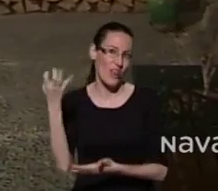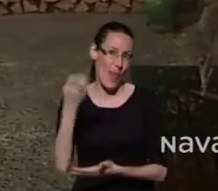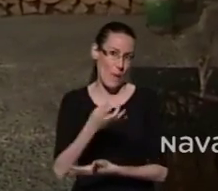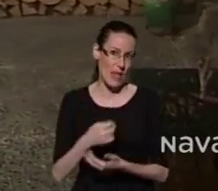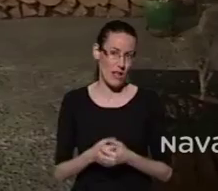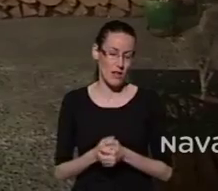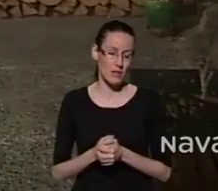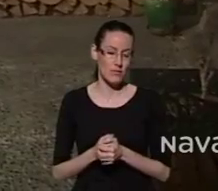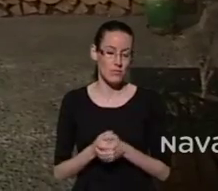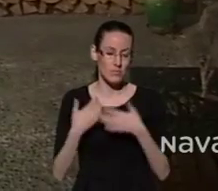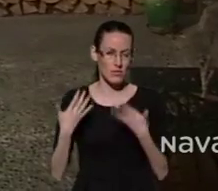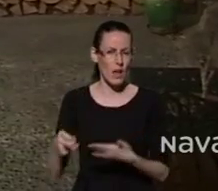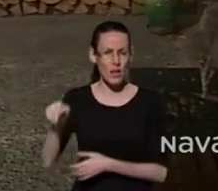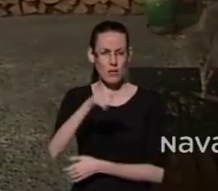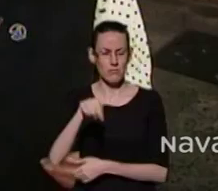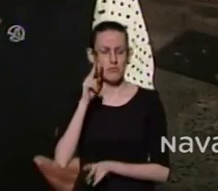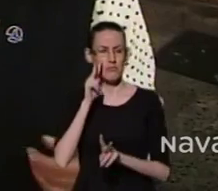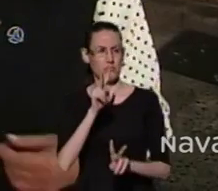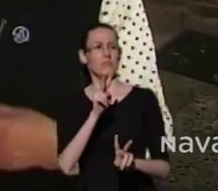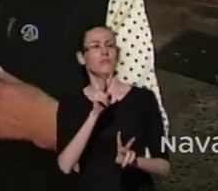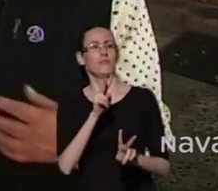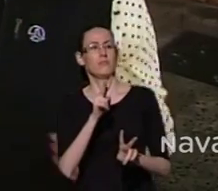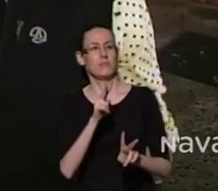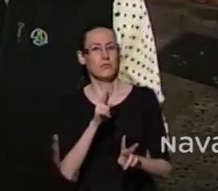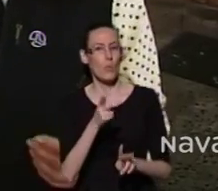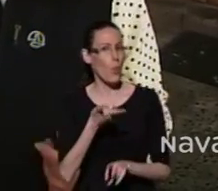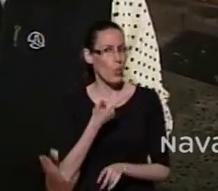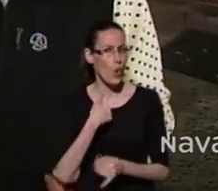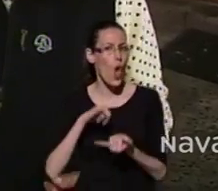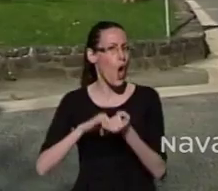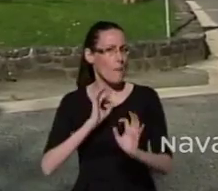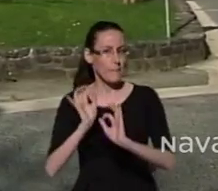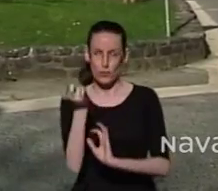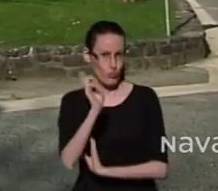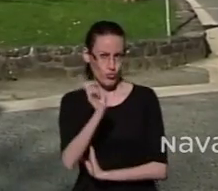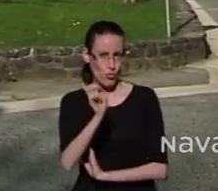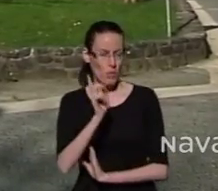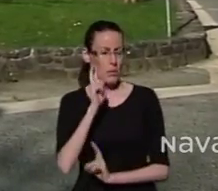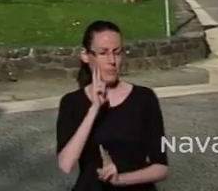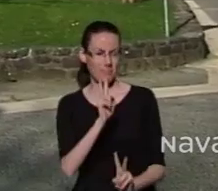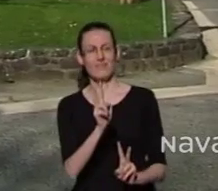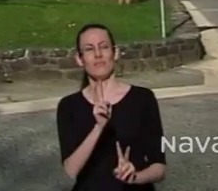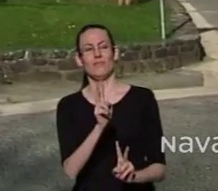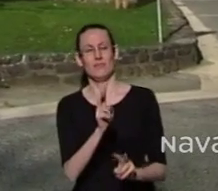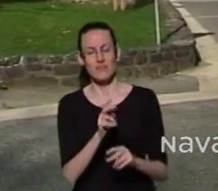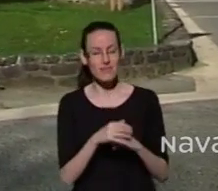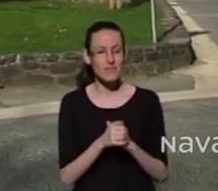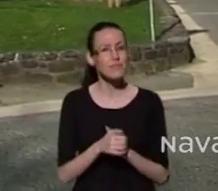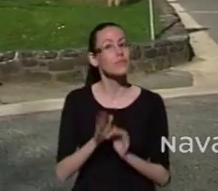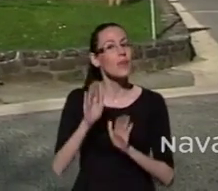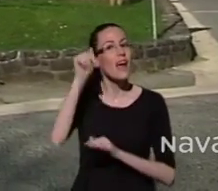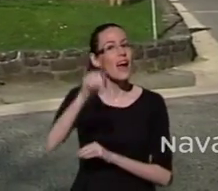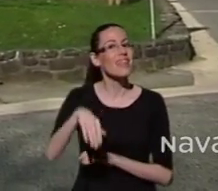Claro, nosotros no teníamos esas cosas. Ver lo que pasaba. Pero sí, también la gente venía a Zumbilla para